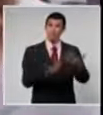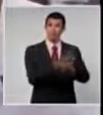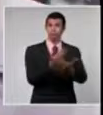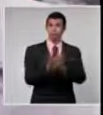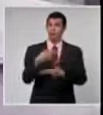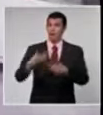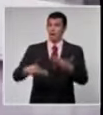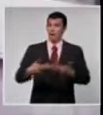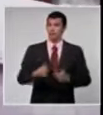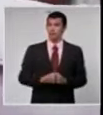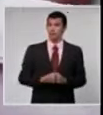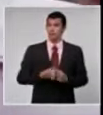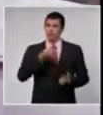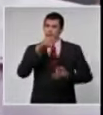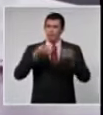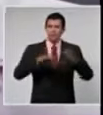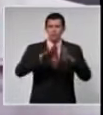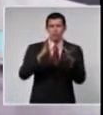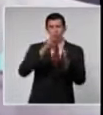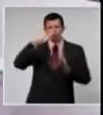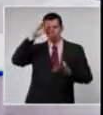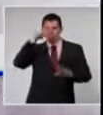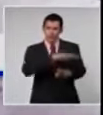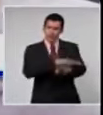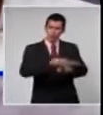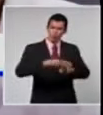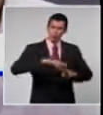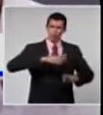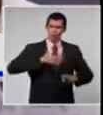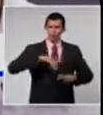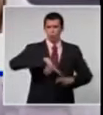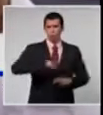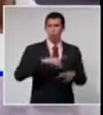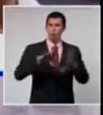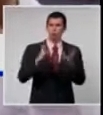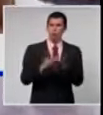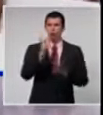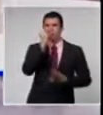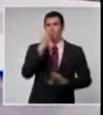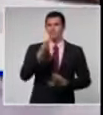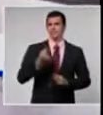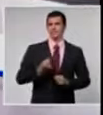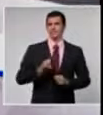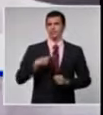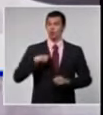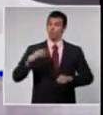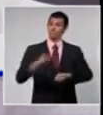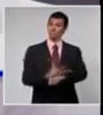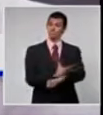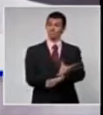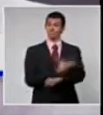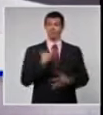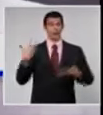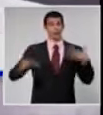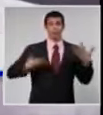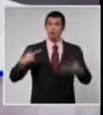nación. Un momento de gran alegría, de gran emoción, porque yo no me esperaba, además, que